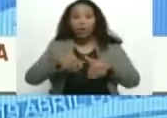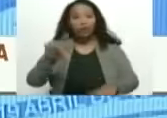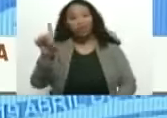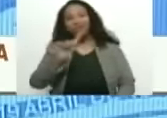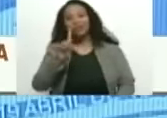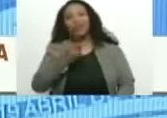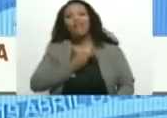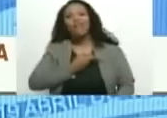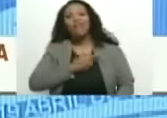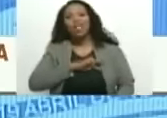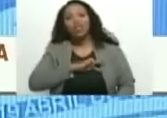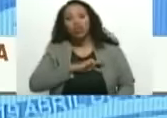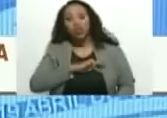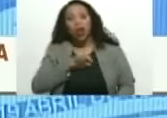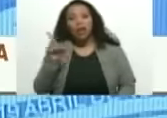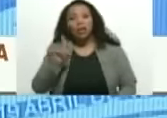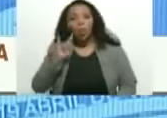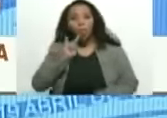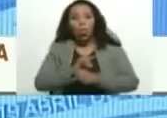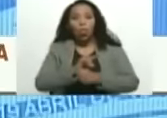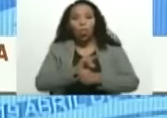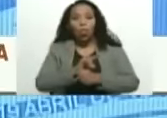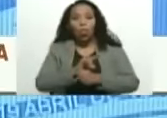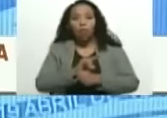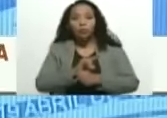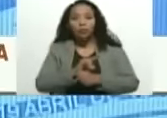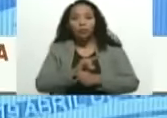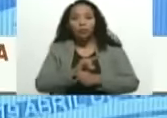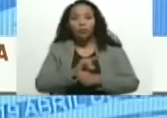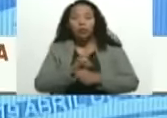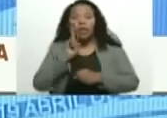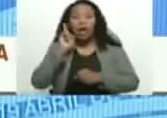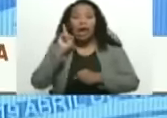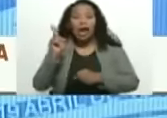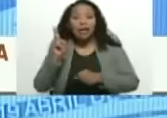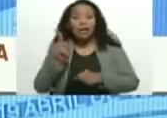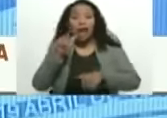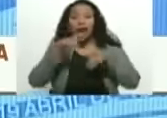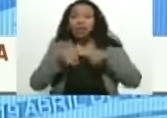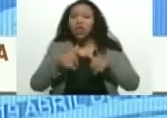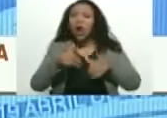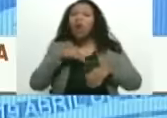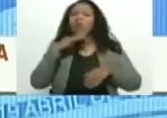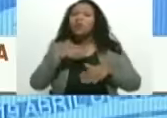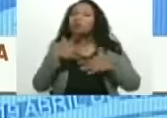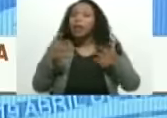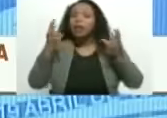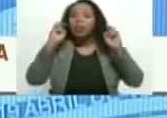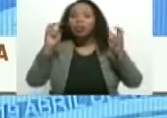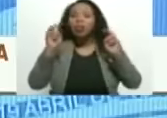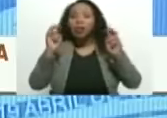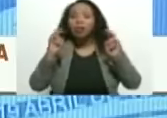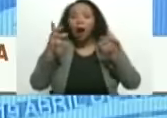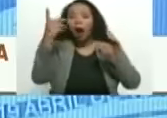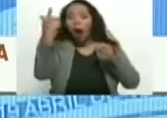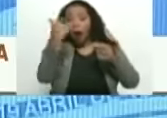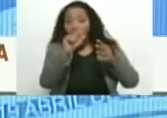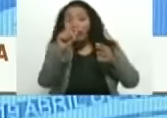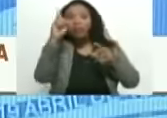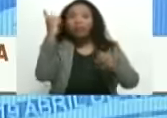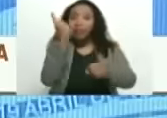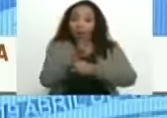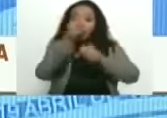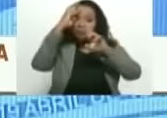una farsa, fue una estafa. Una elección tiene una cantidad de elementos que tienen que